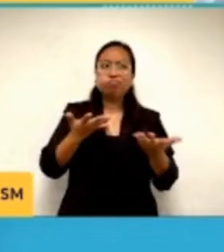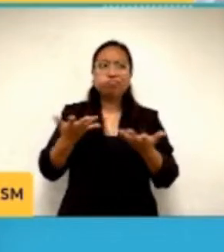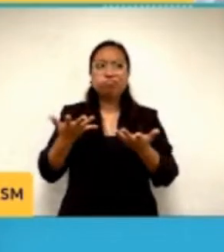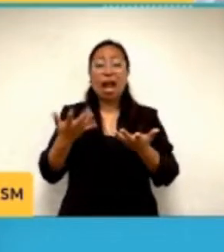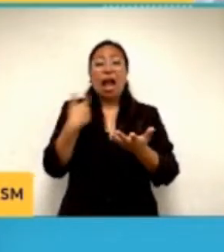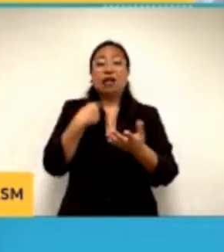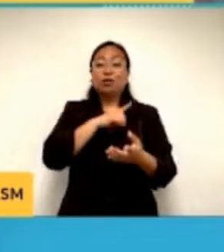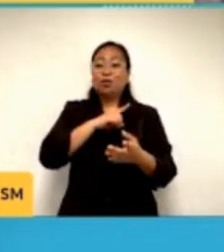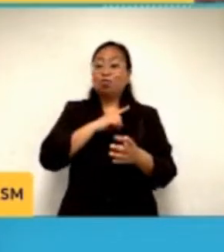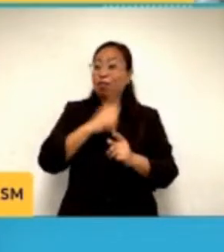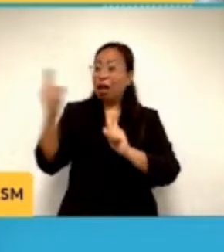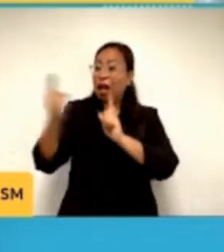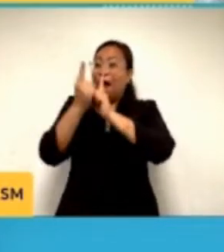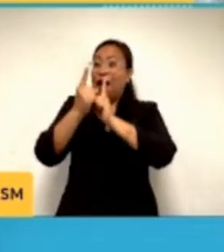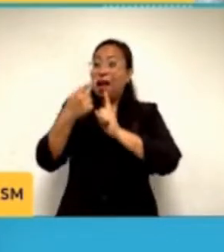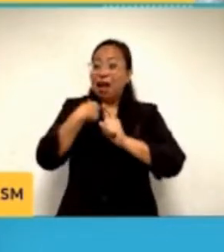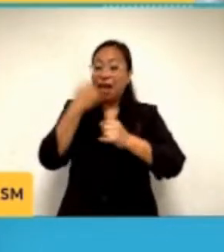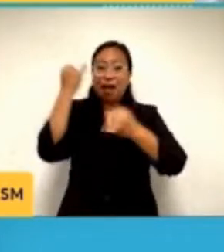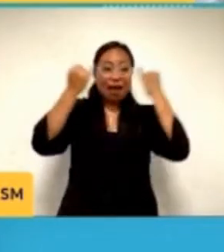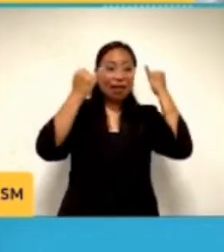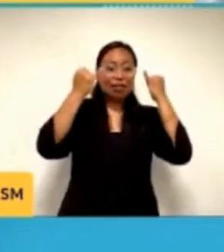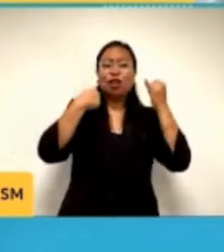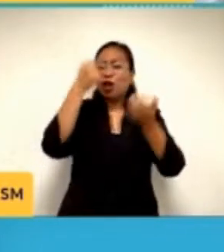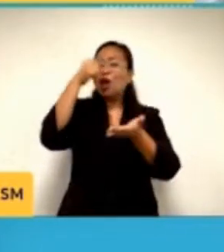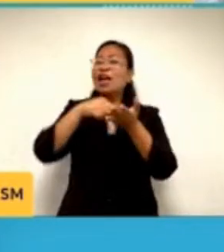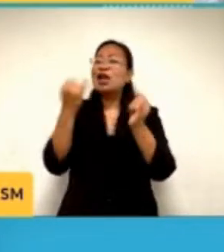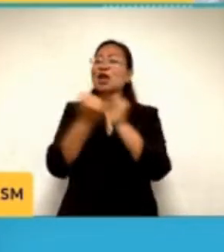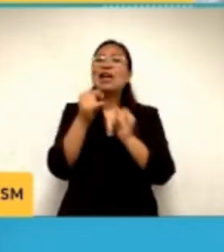Como seguramente a ti te pasó también,